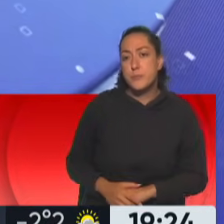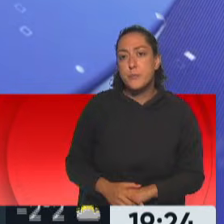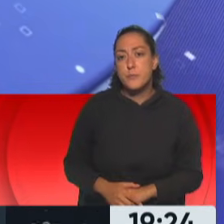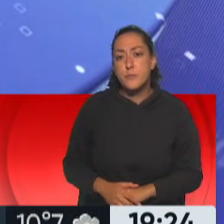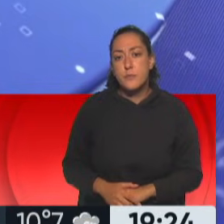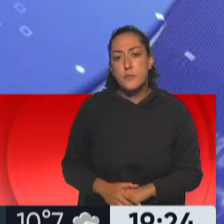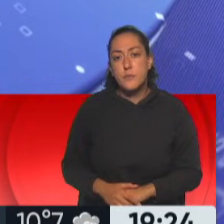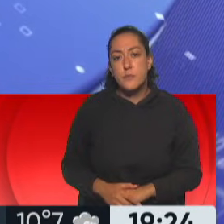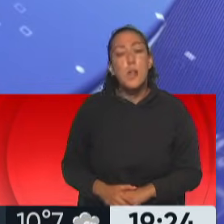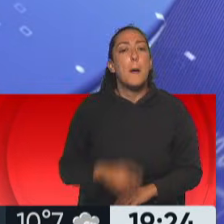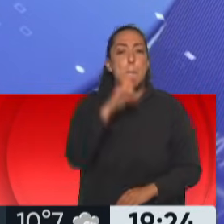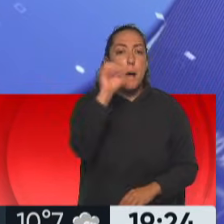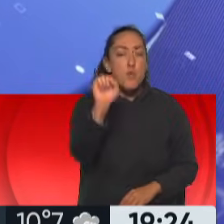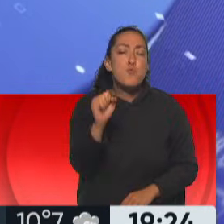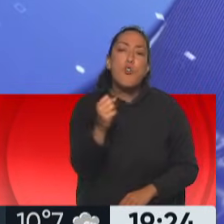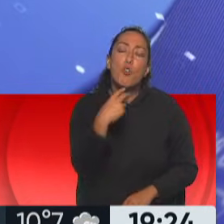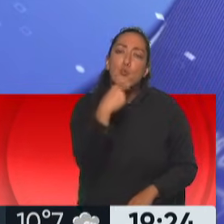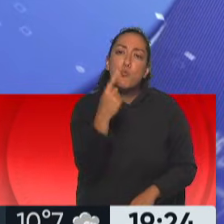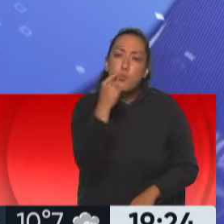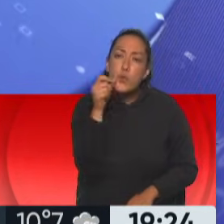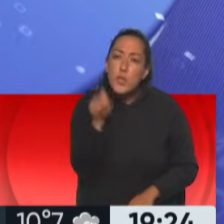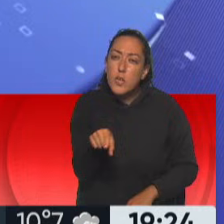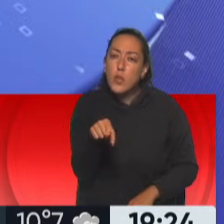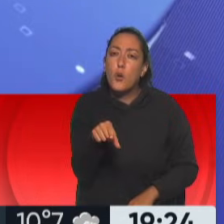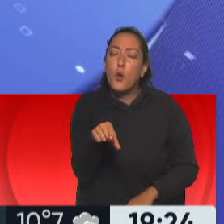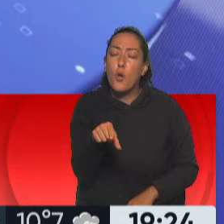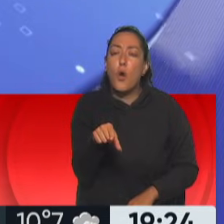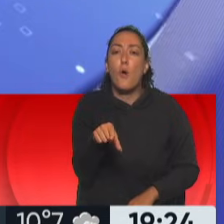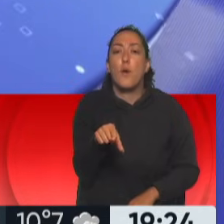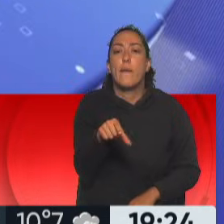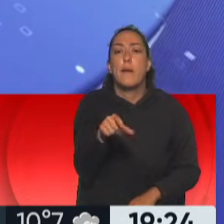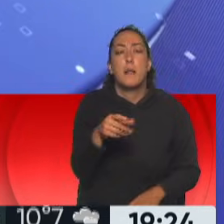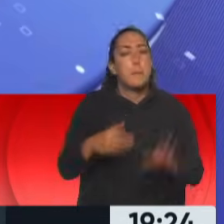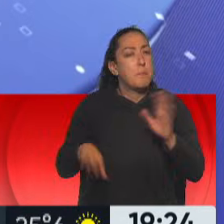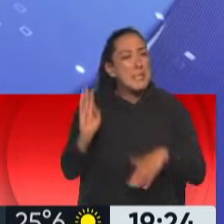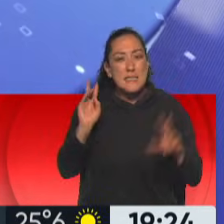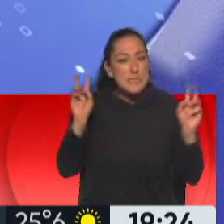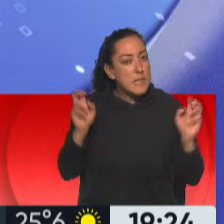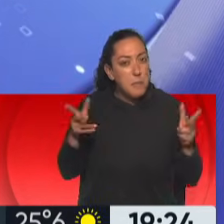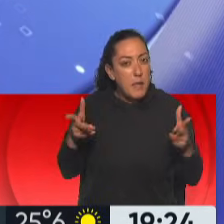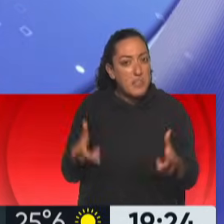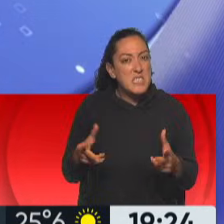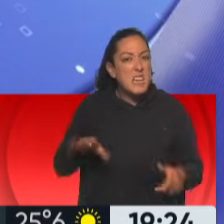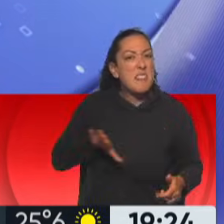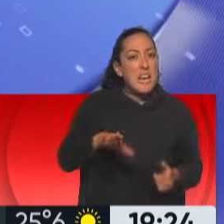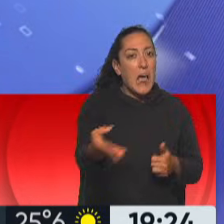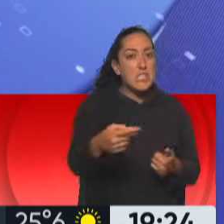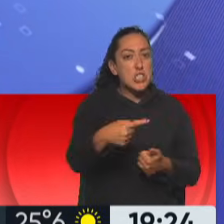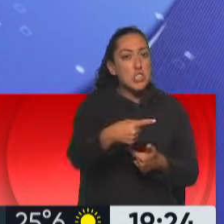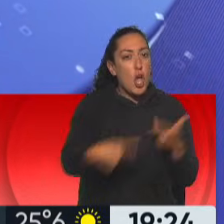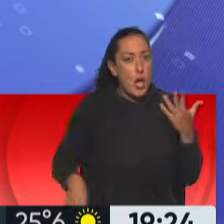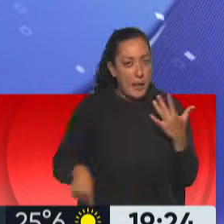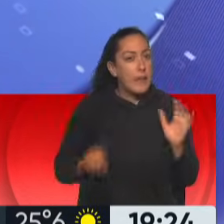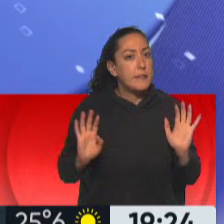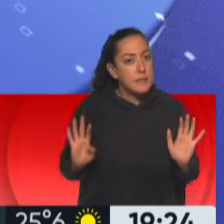Ahora, el hijo de Maduro lo que indicó y lo hizo, hizo hincapié en este tema, habló de traiciones, con lo cual este